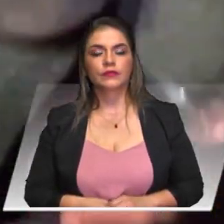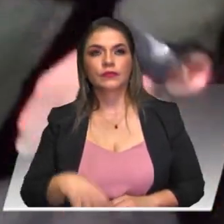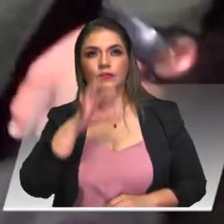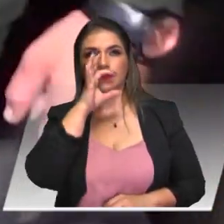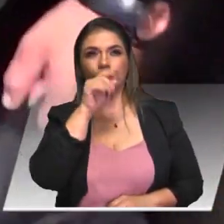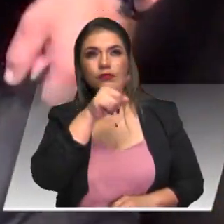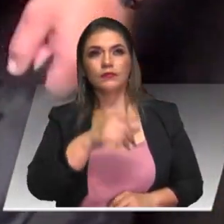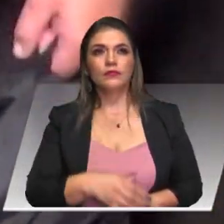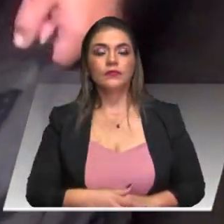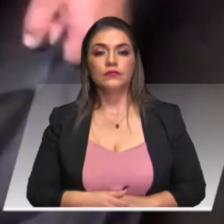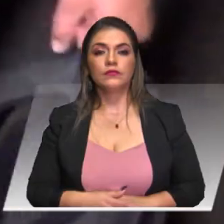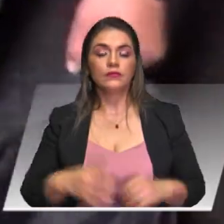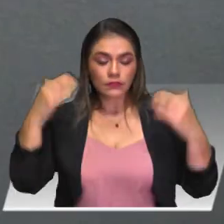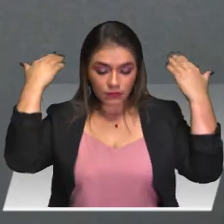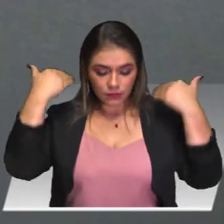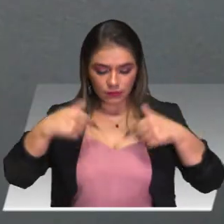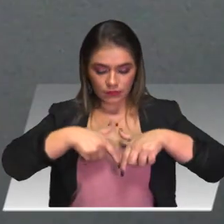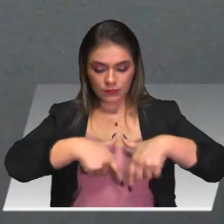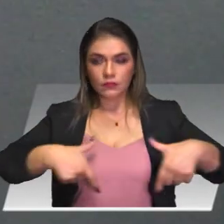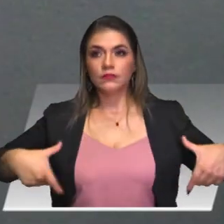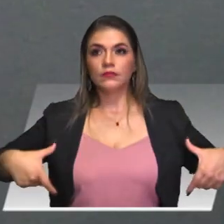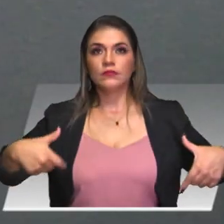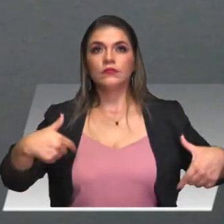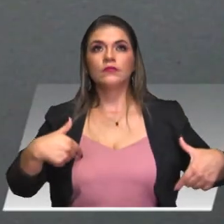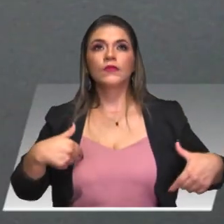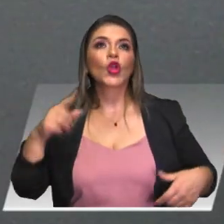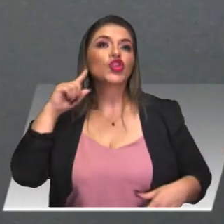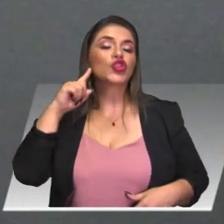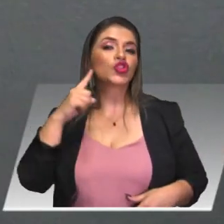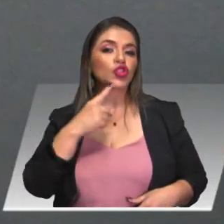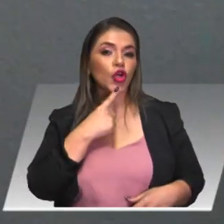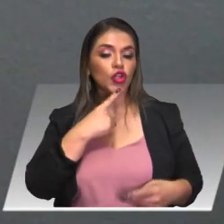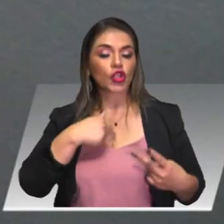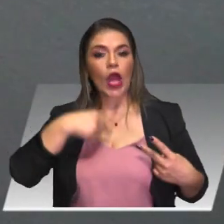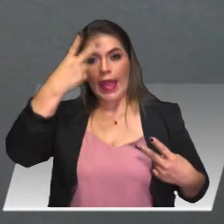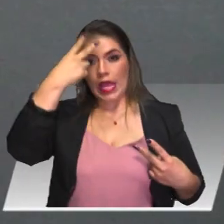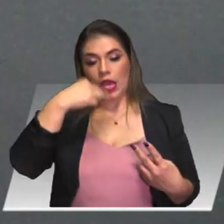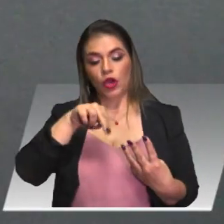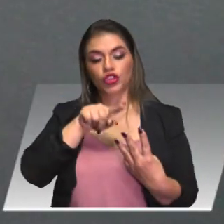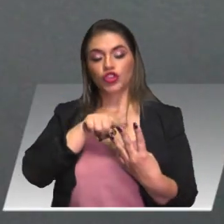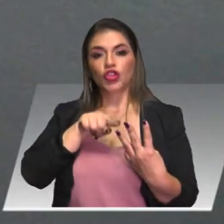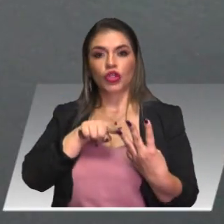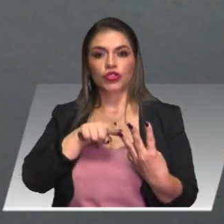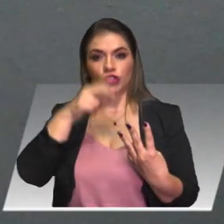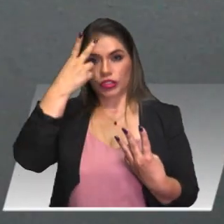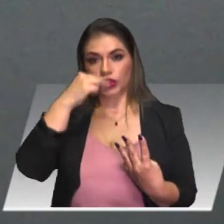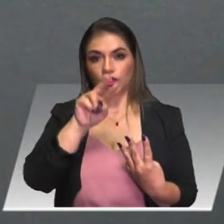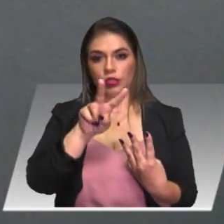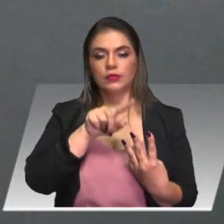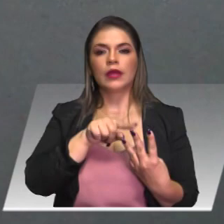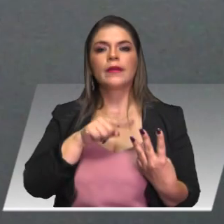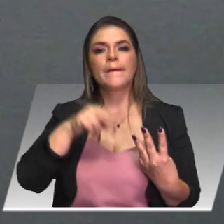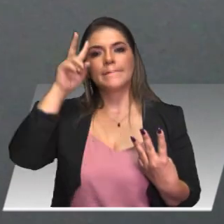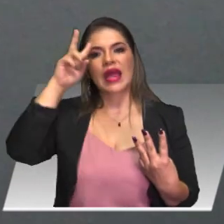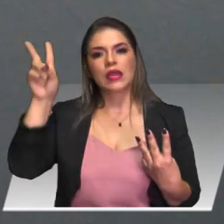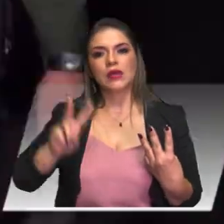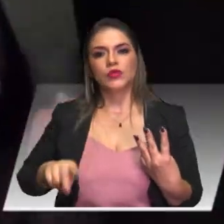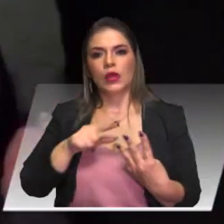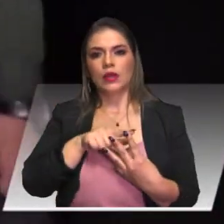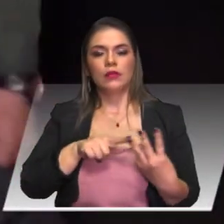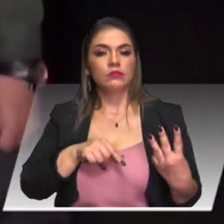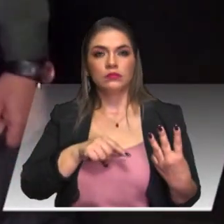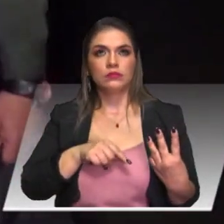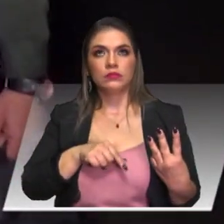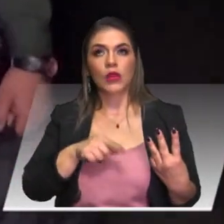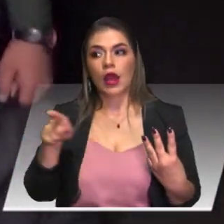colgaba un cartel en el cuello que decía que era sordo y tenía dos hijos es de nacionalidad venezolana y no tenía ningún parentesco